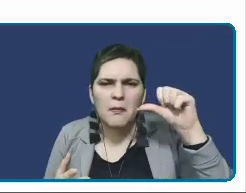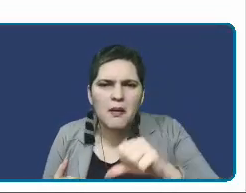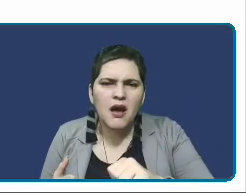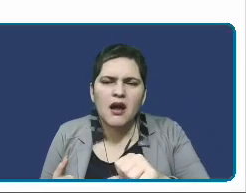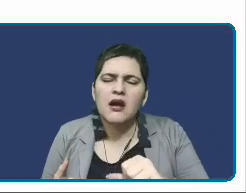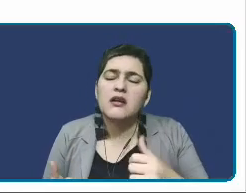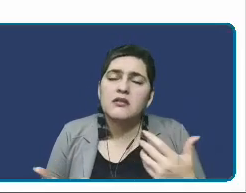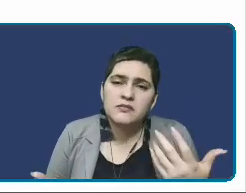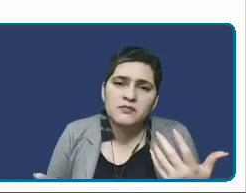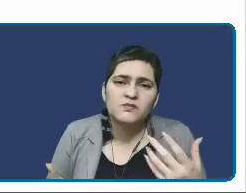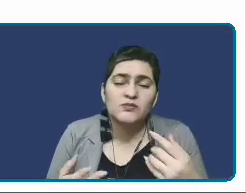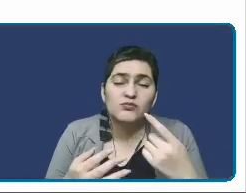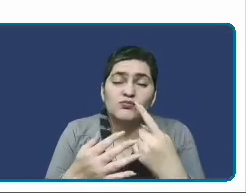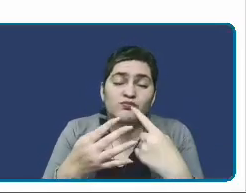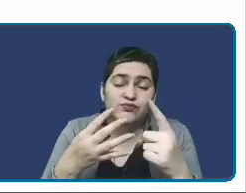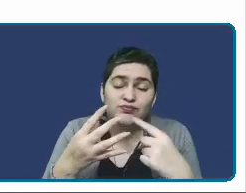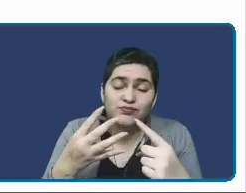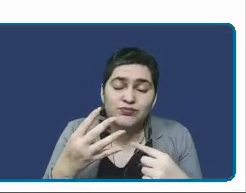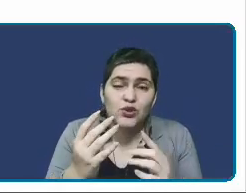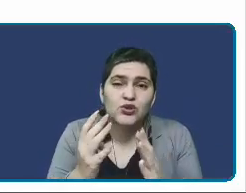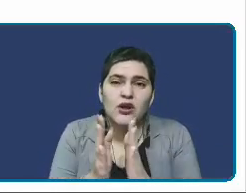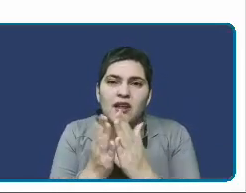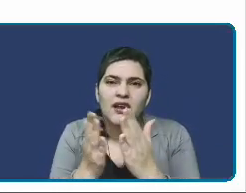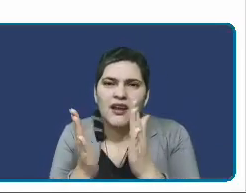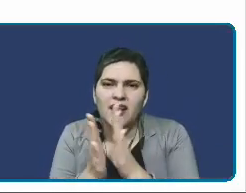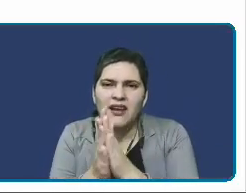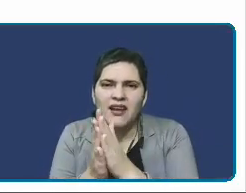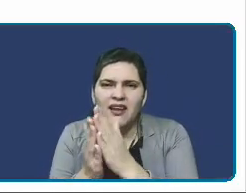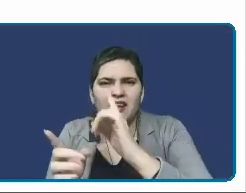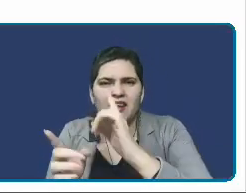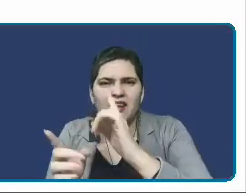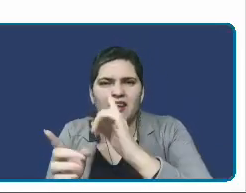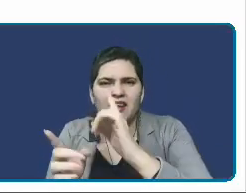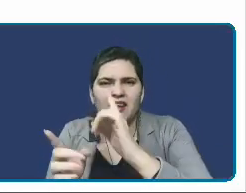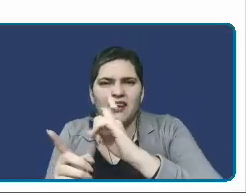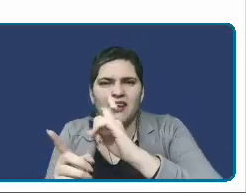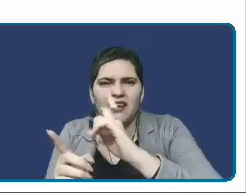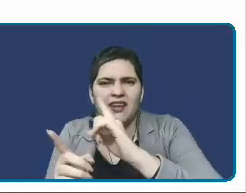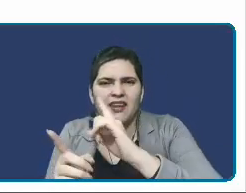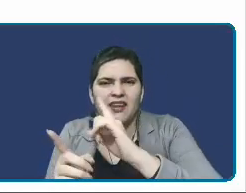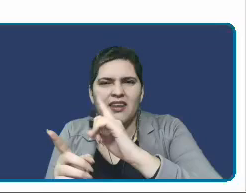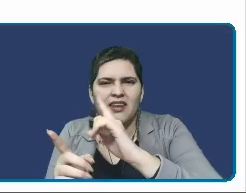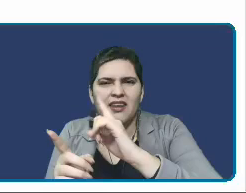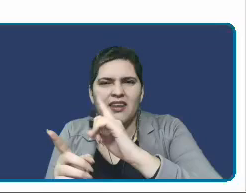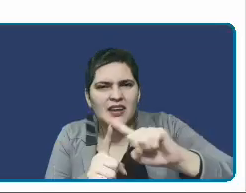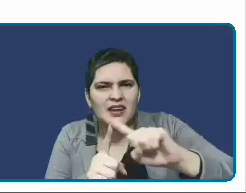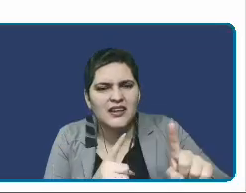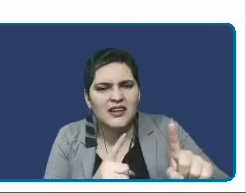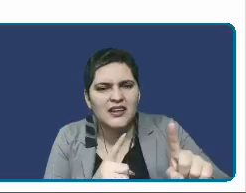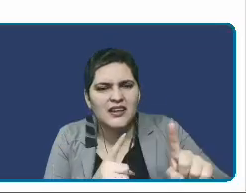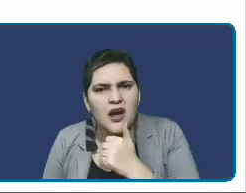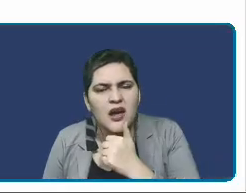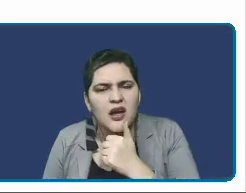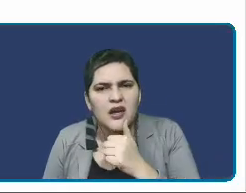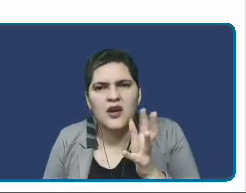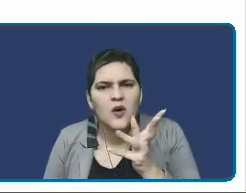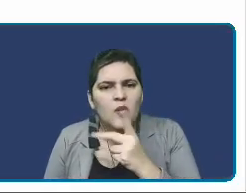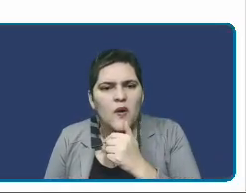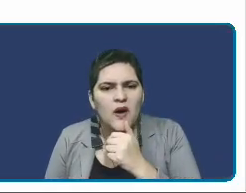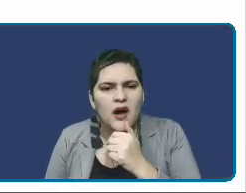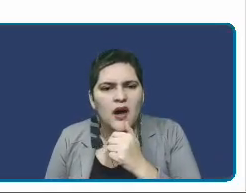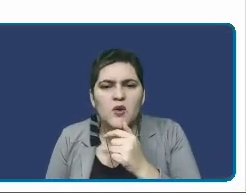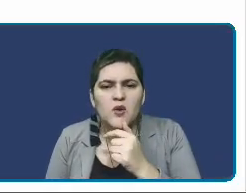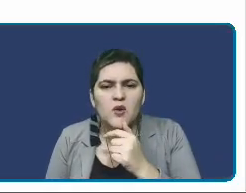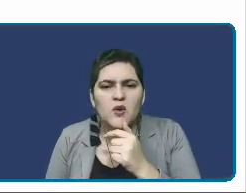hay hartas publicaciones, pero podemos decir que no hay una justificación. Tal como dice ahí arriba,